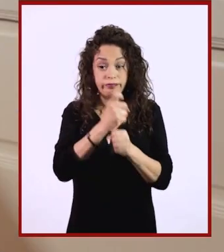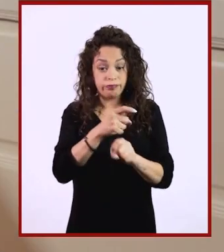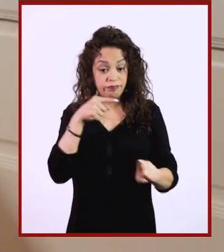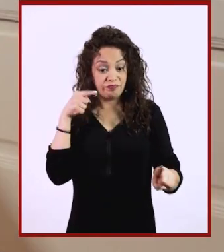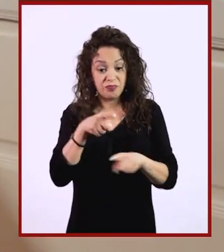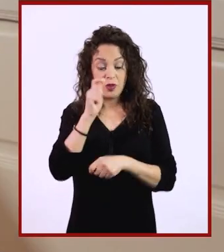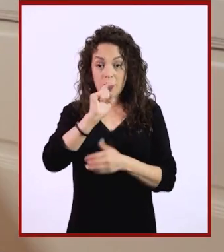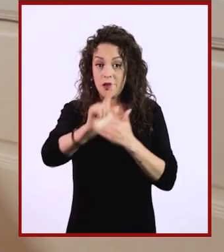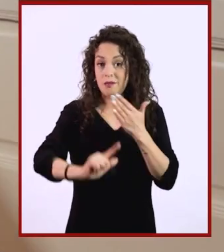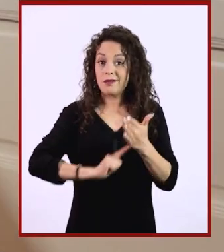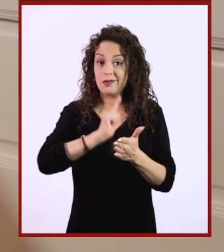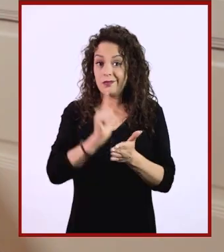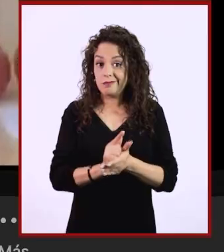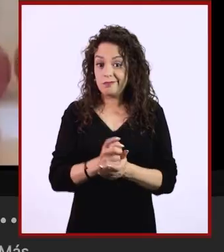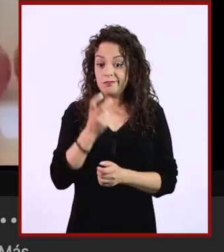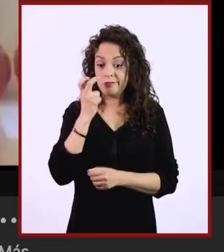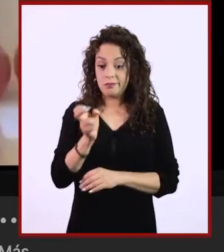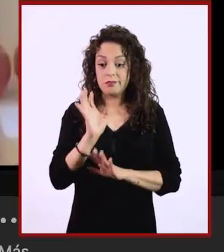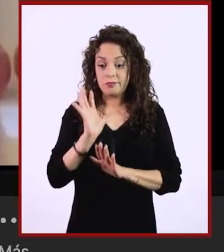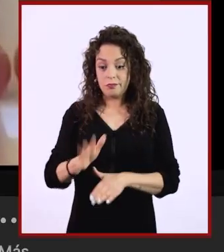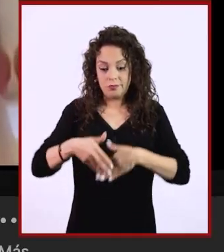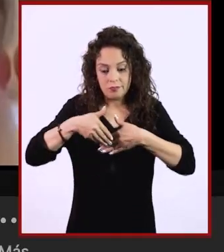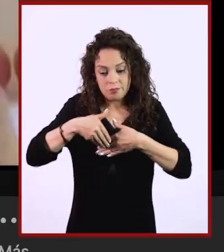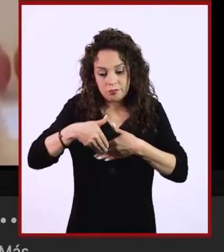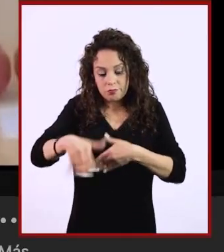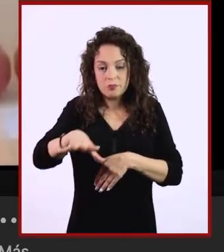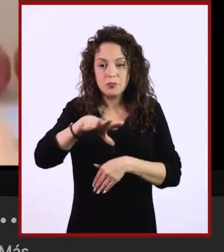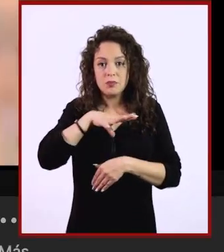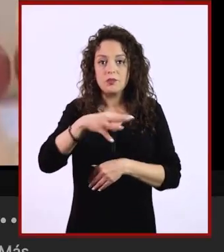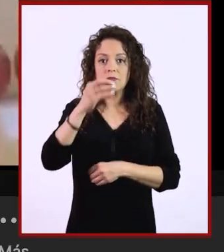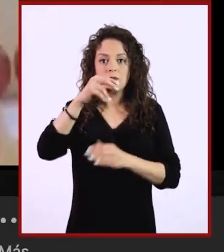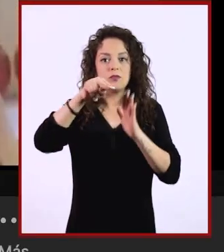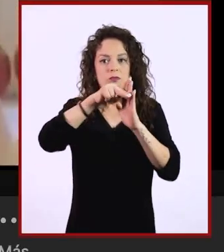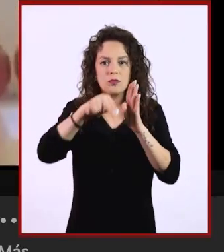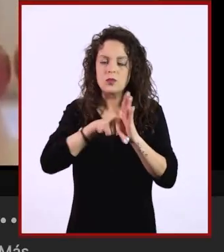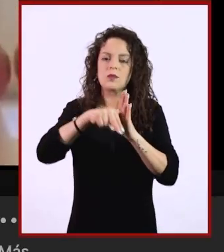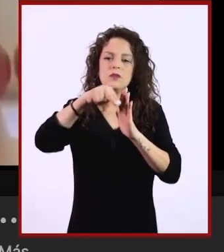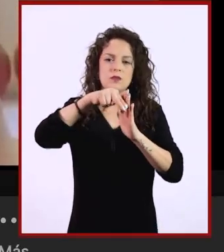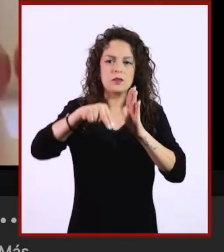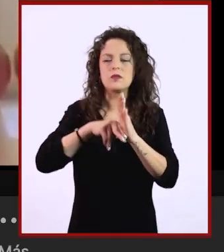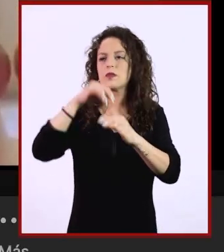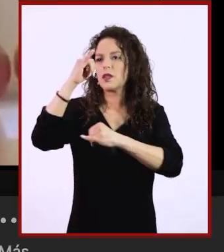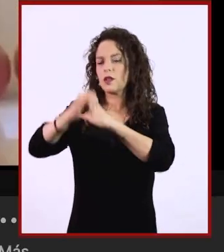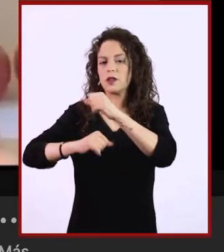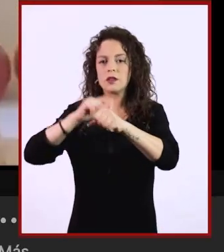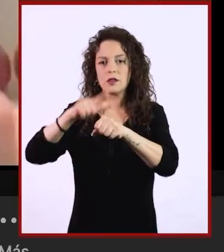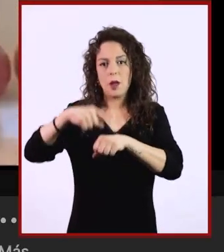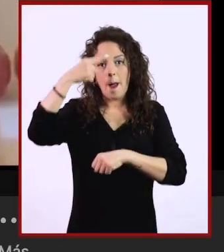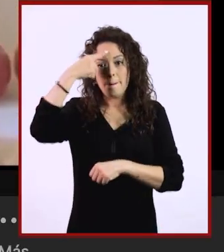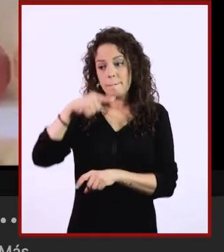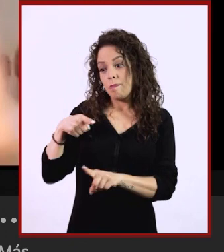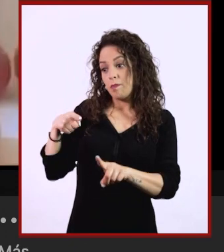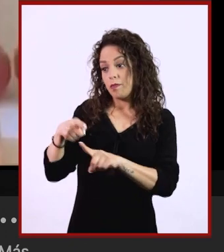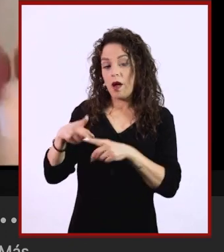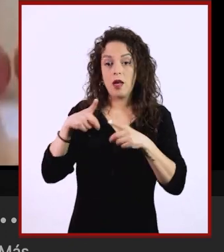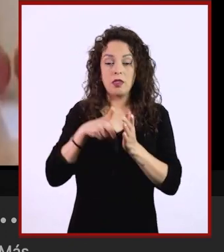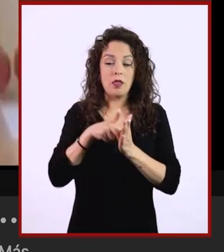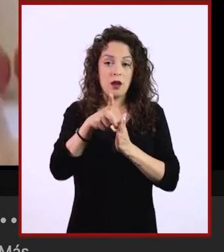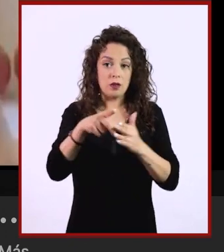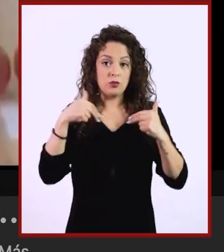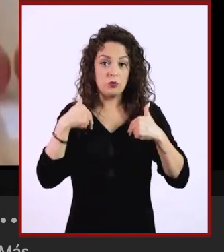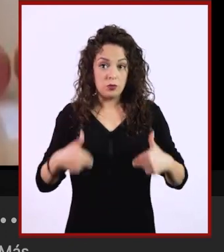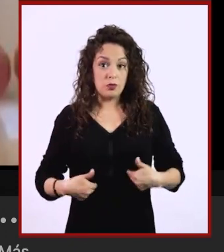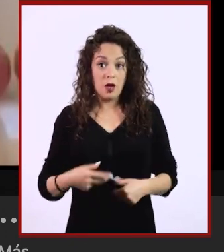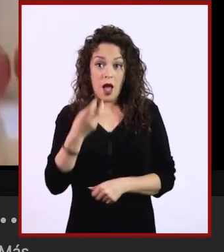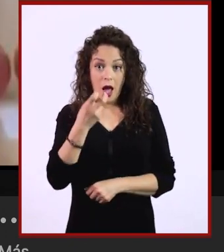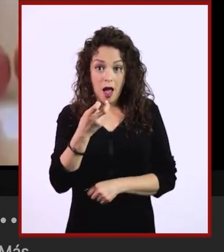Legal, ¿no? De toda esta generación de normas internacionales, ¿no? De derechos humanos. Digamos que ese es un poco